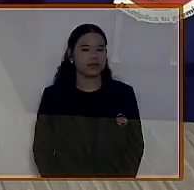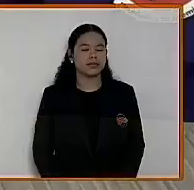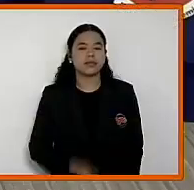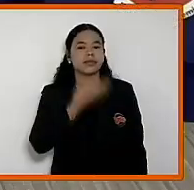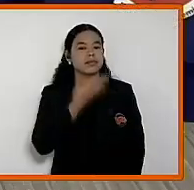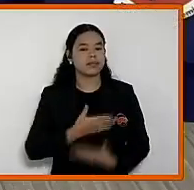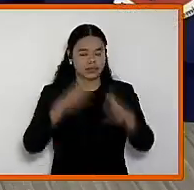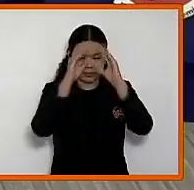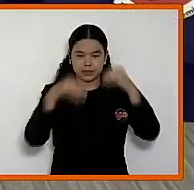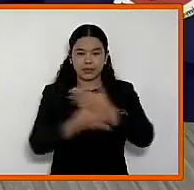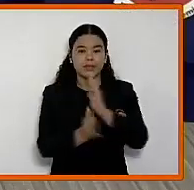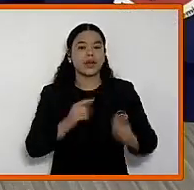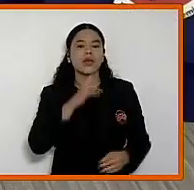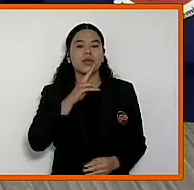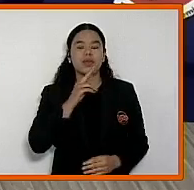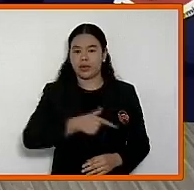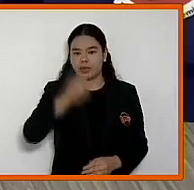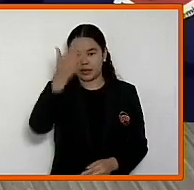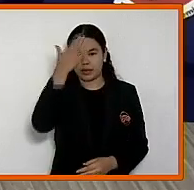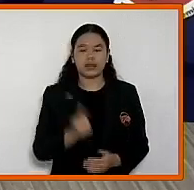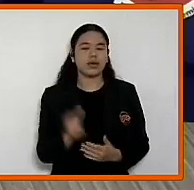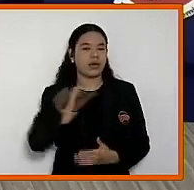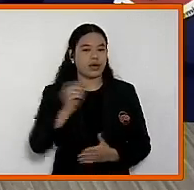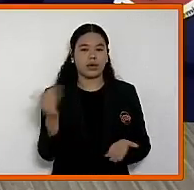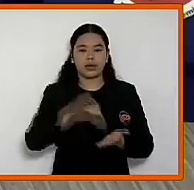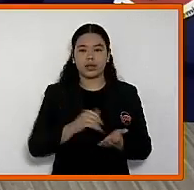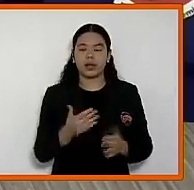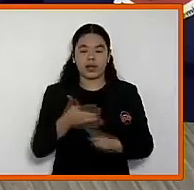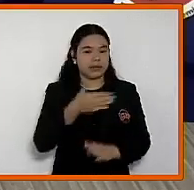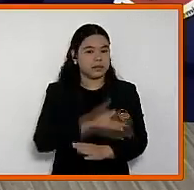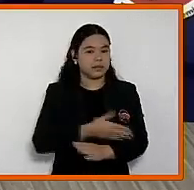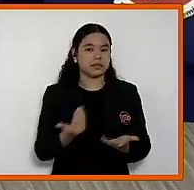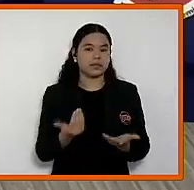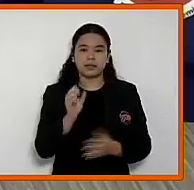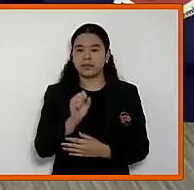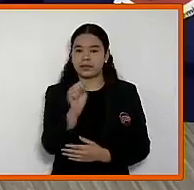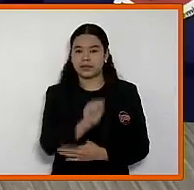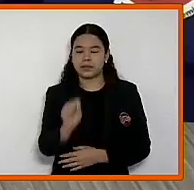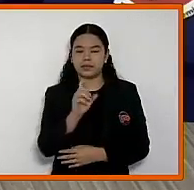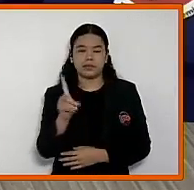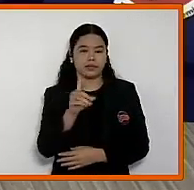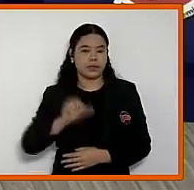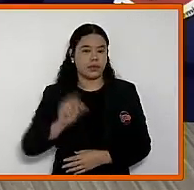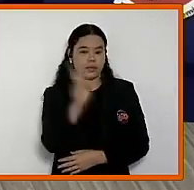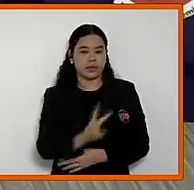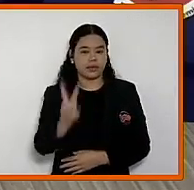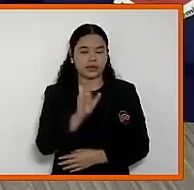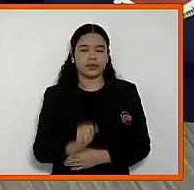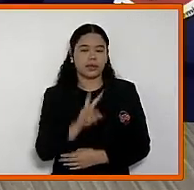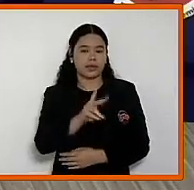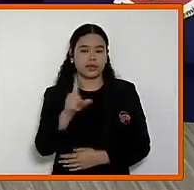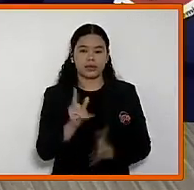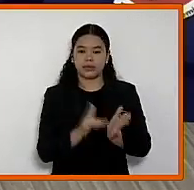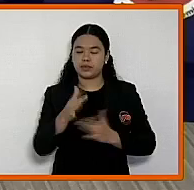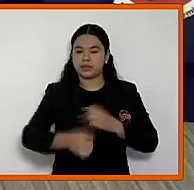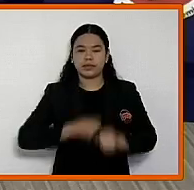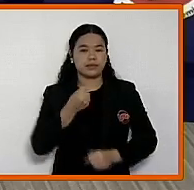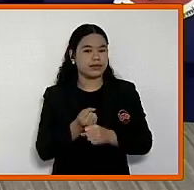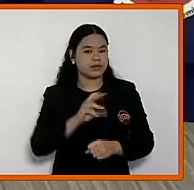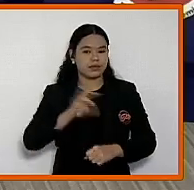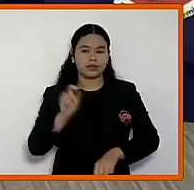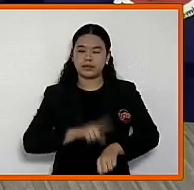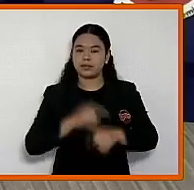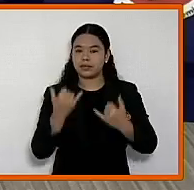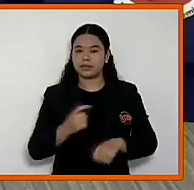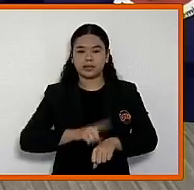Buenas noches, Honduras. Qué placer saludarlos una vez más en esta antesala de fin de semana, hoy viernes 21 de abril del año 2023. En este momento